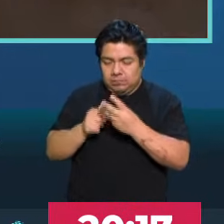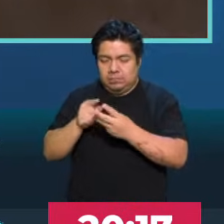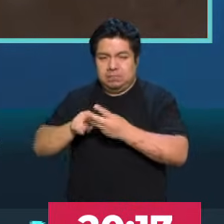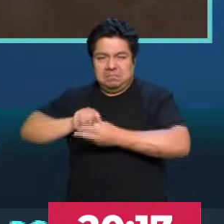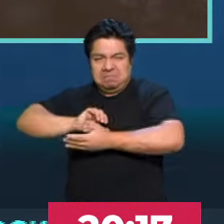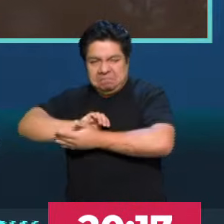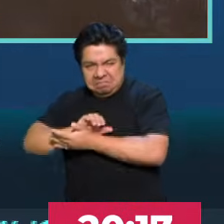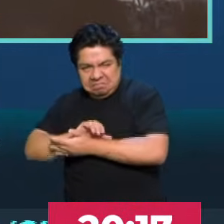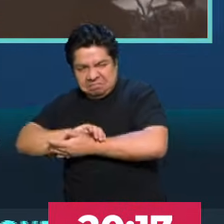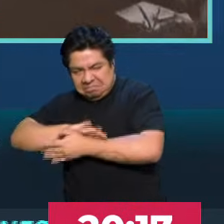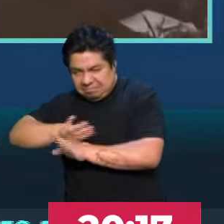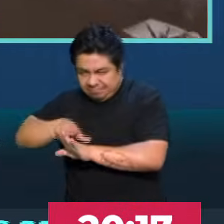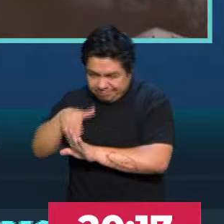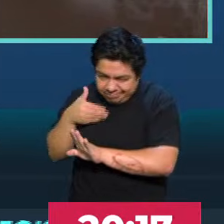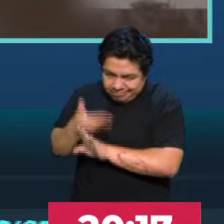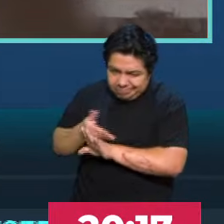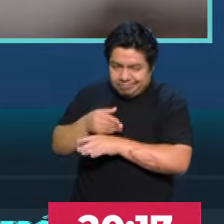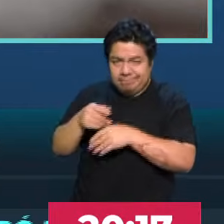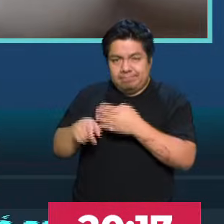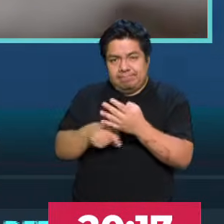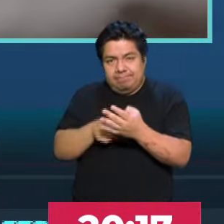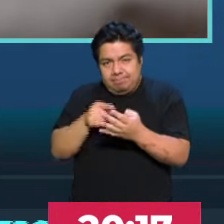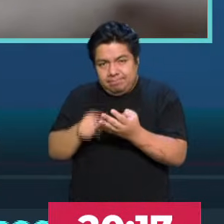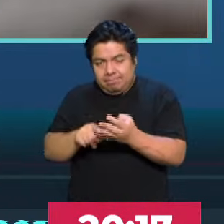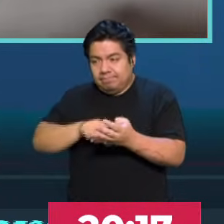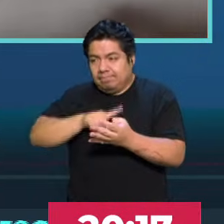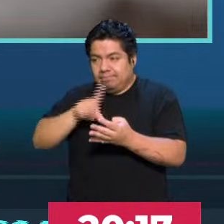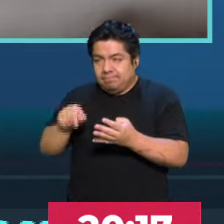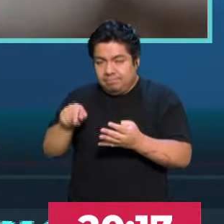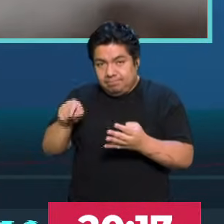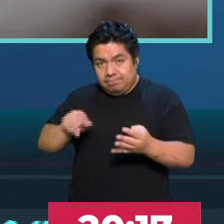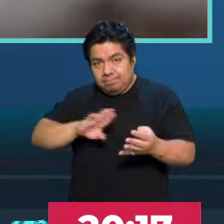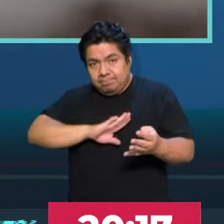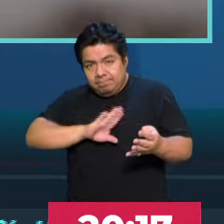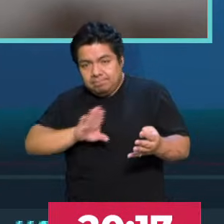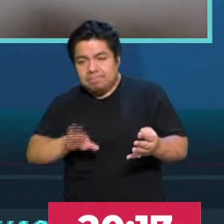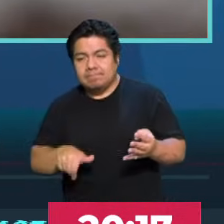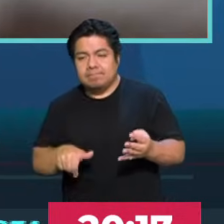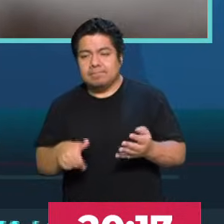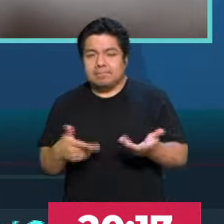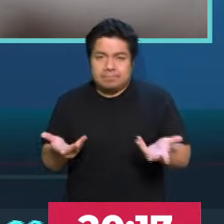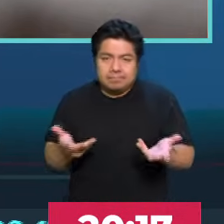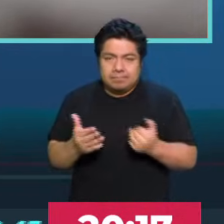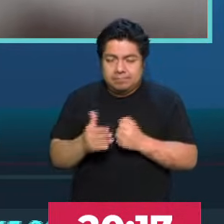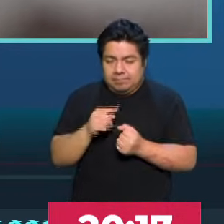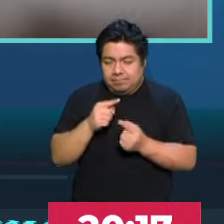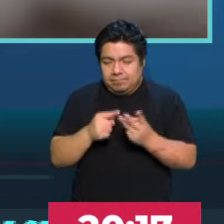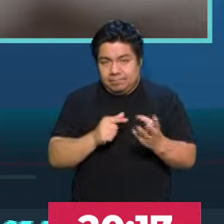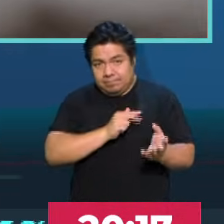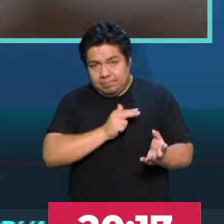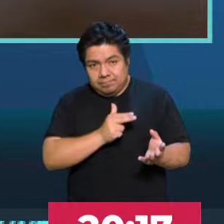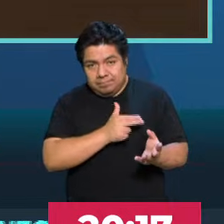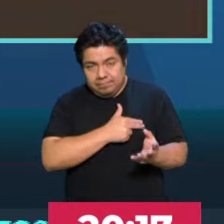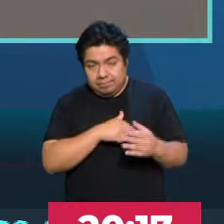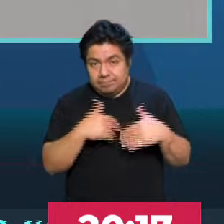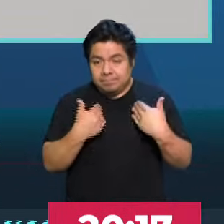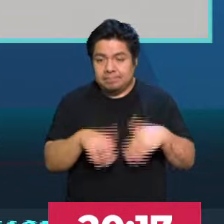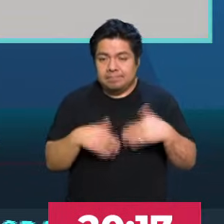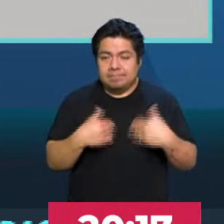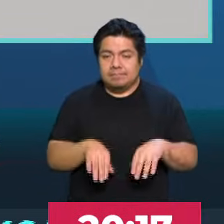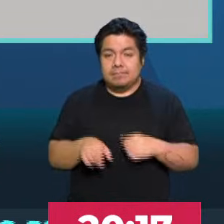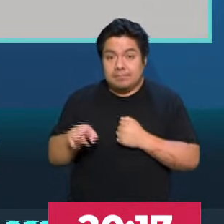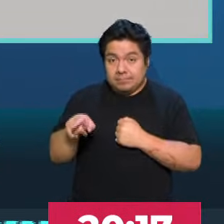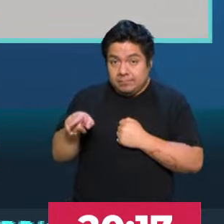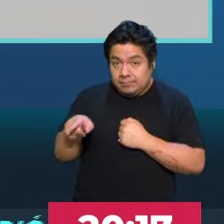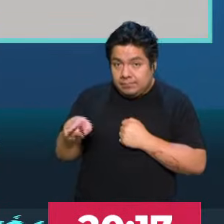humillante y además pues que después murió por el tipo de lesiones que tuvo, sino que además tuvo que